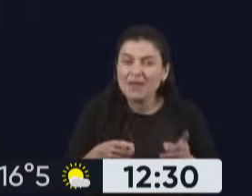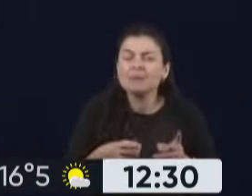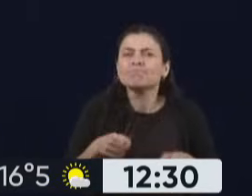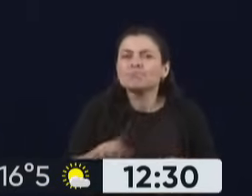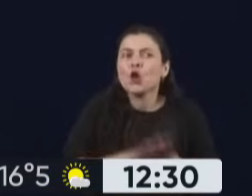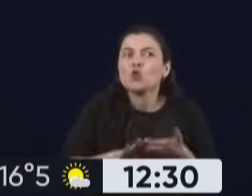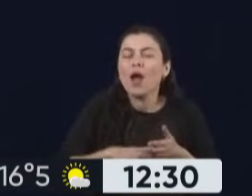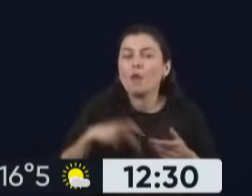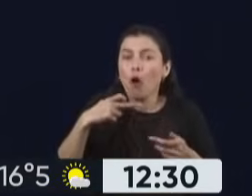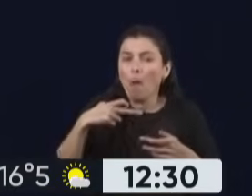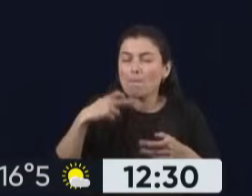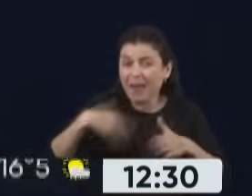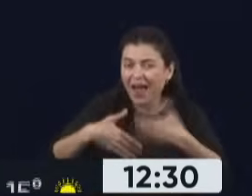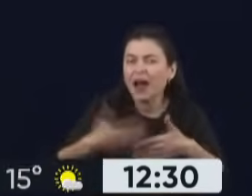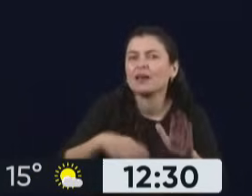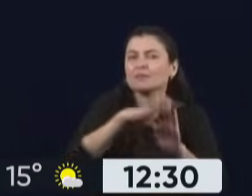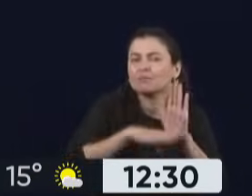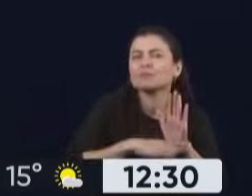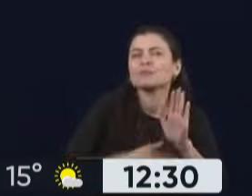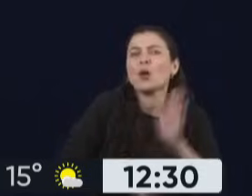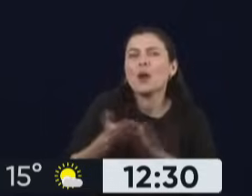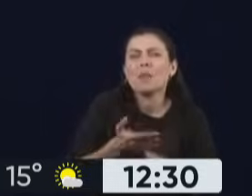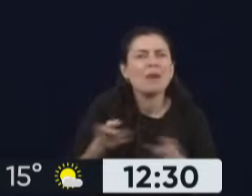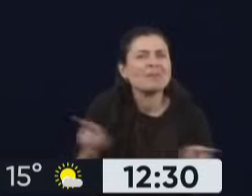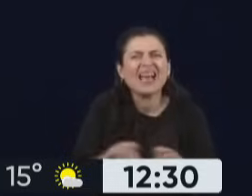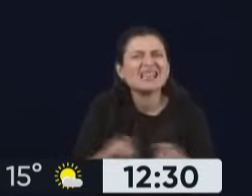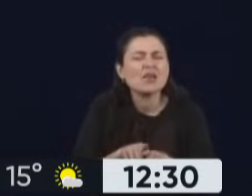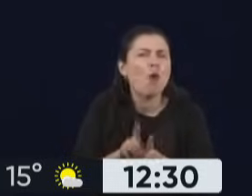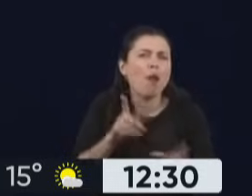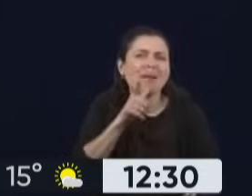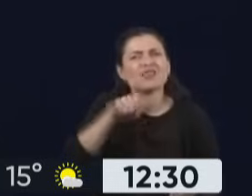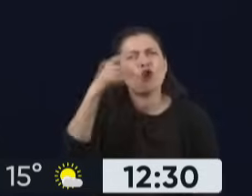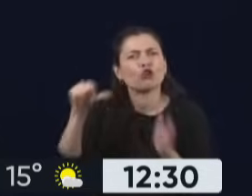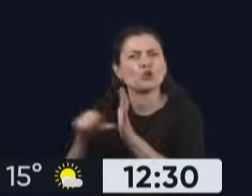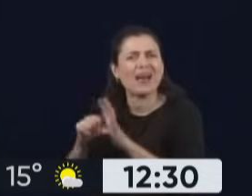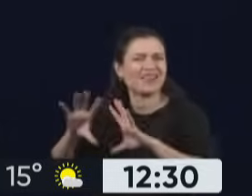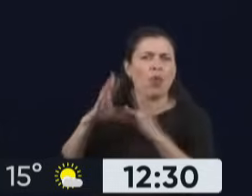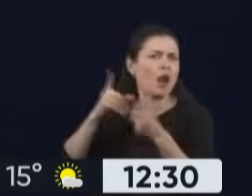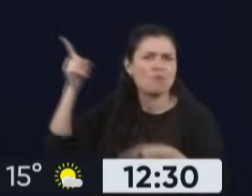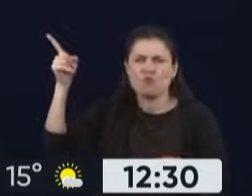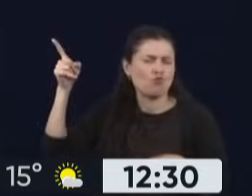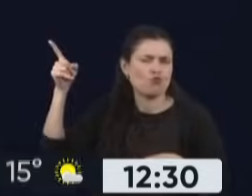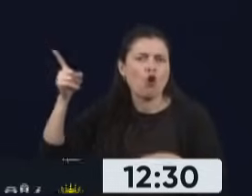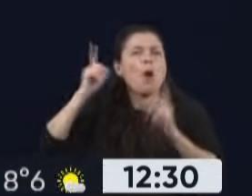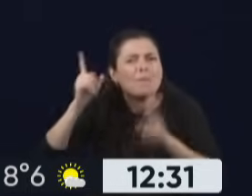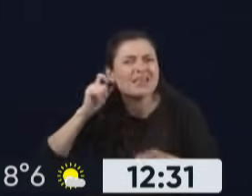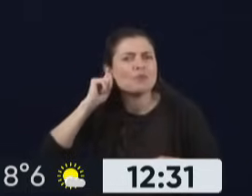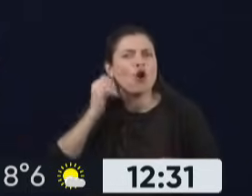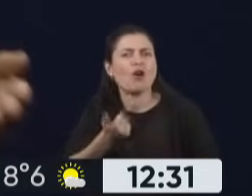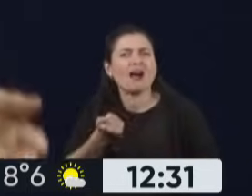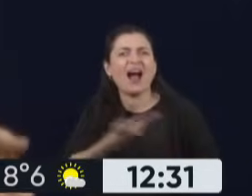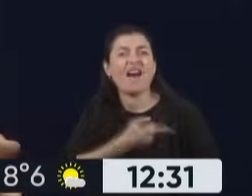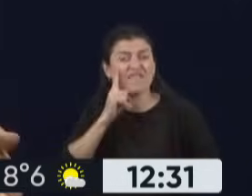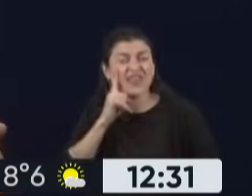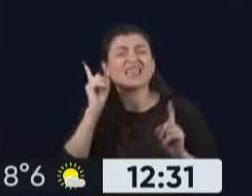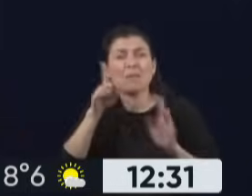digamos, con las mejores prácticas internacionales y con los últimos lineamientos dictados por el Gafi, que muy